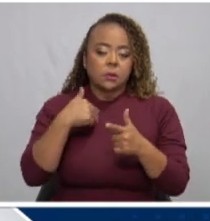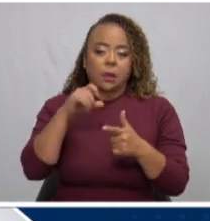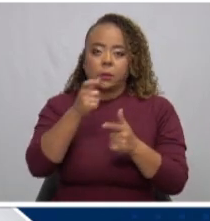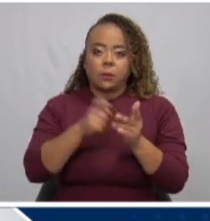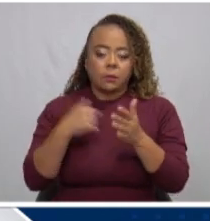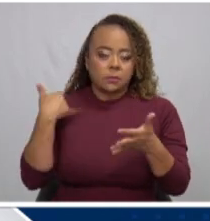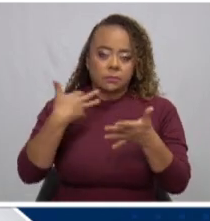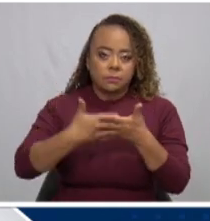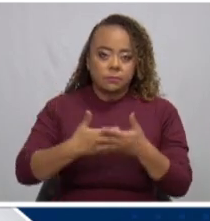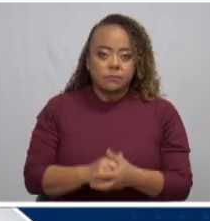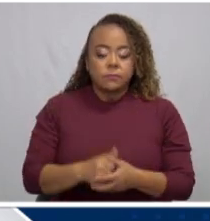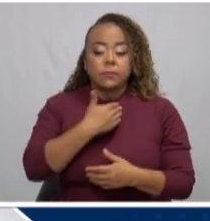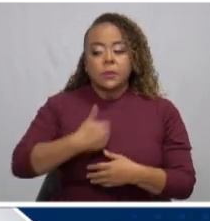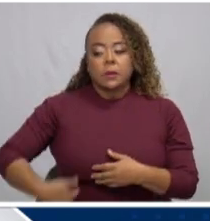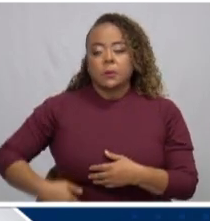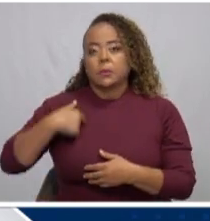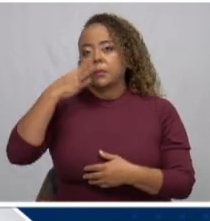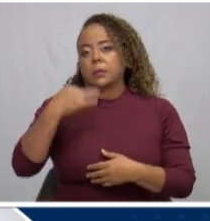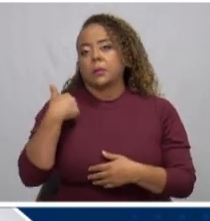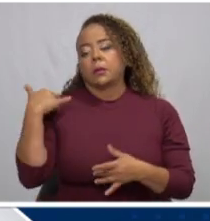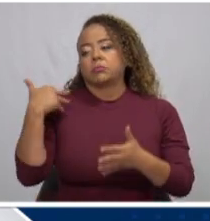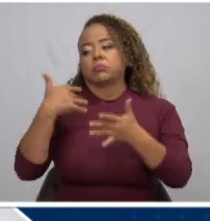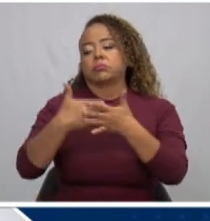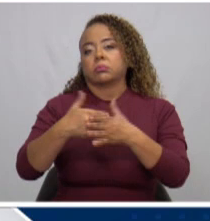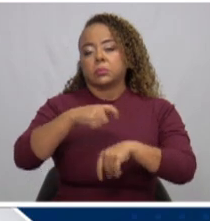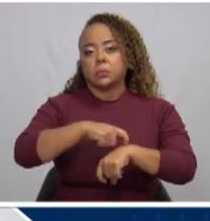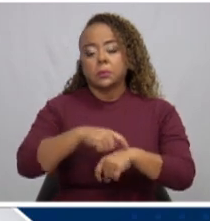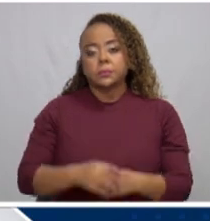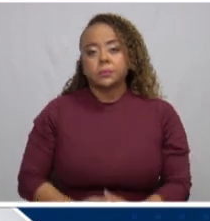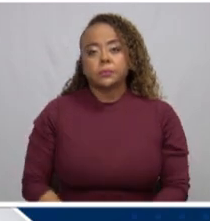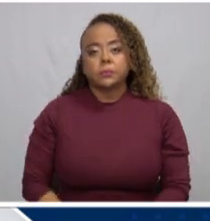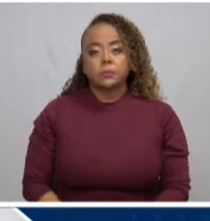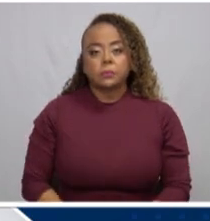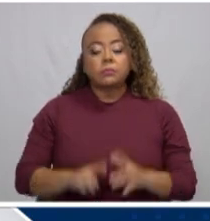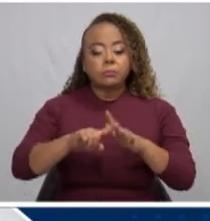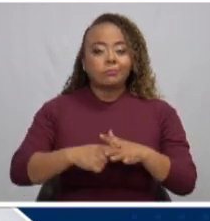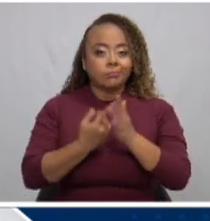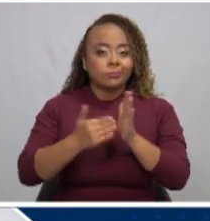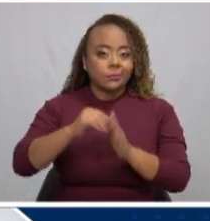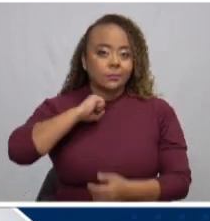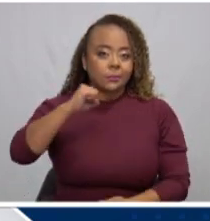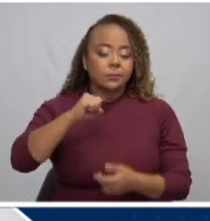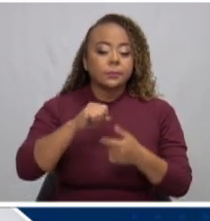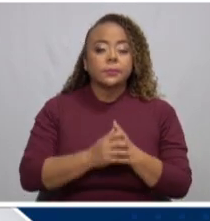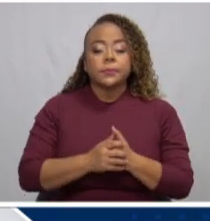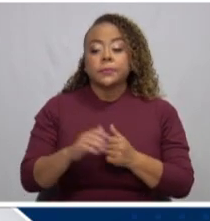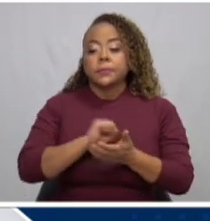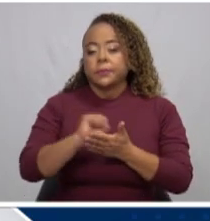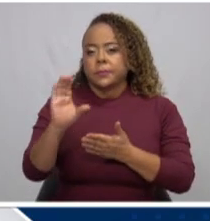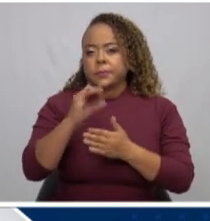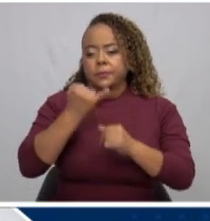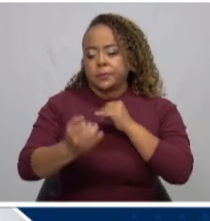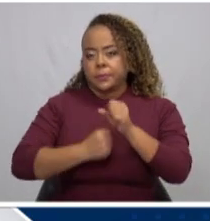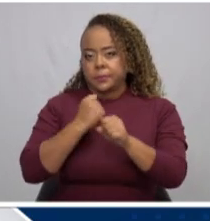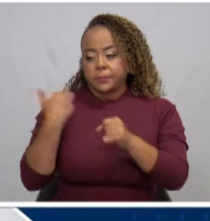deudas herediano creo que viene arrastrando una época donde empezó de nuevo a ser campeón San Carlos es de los últimos